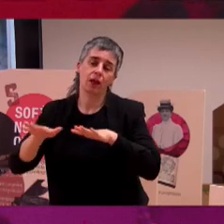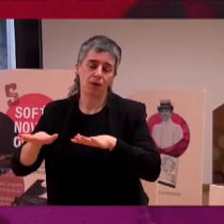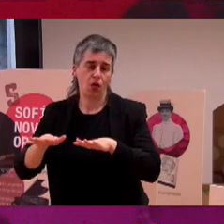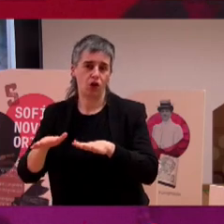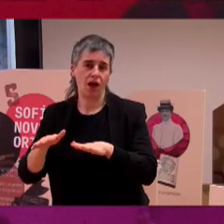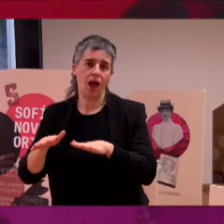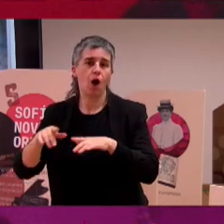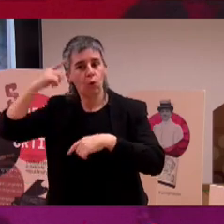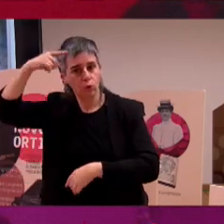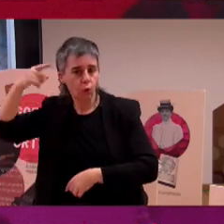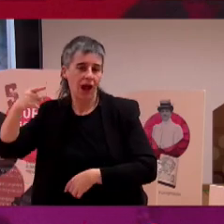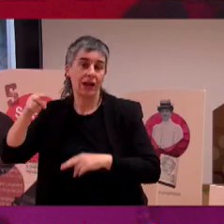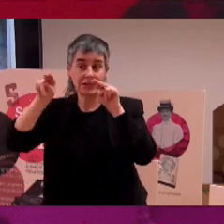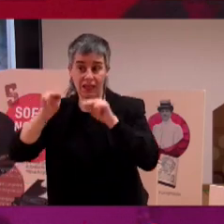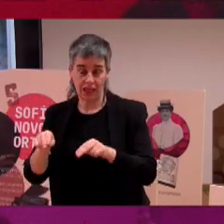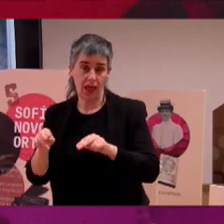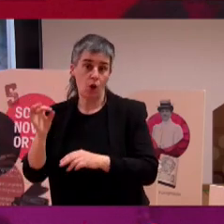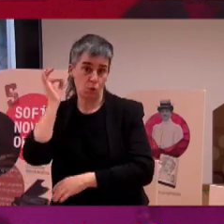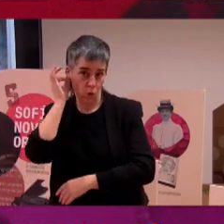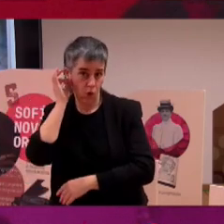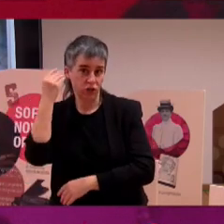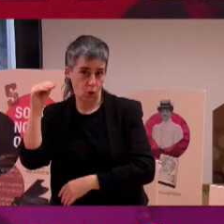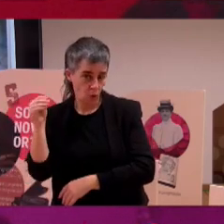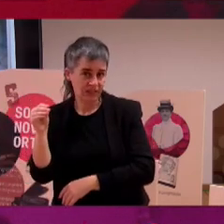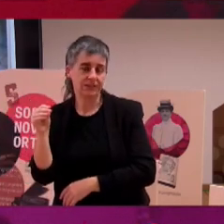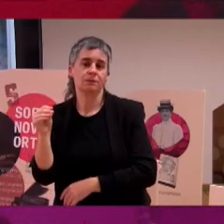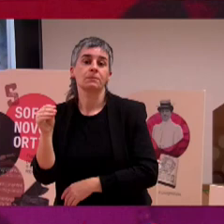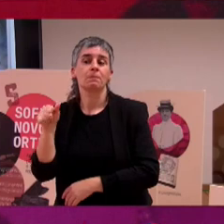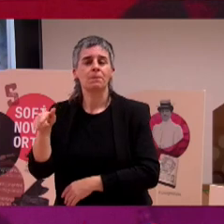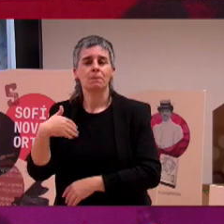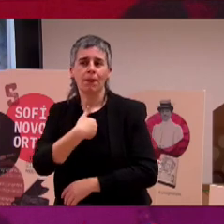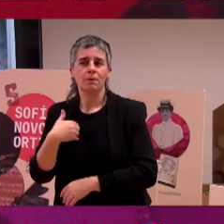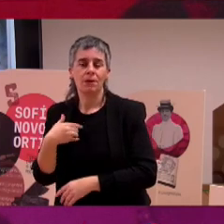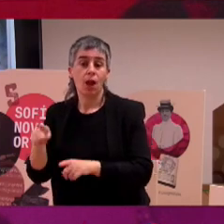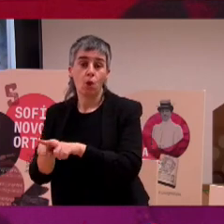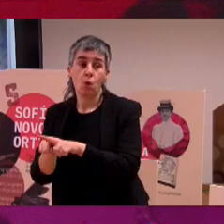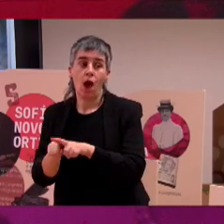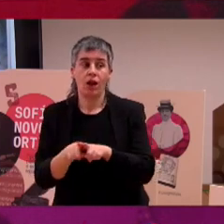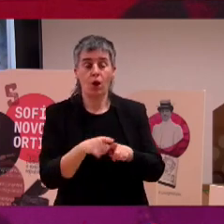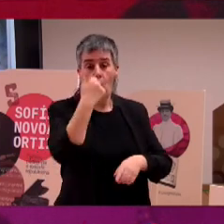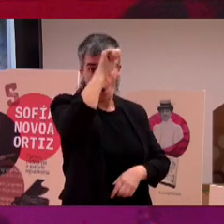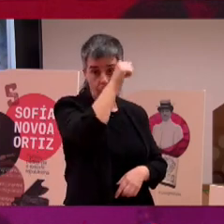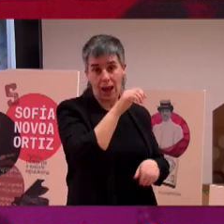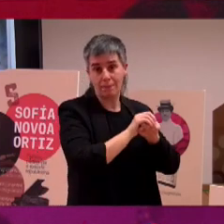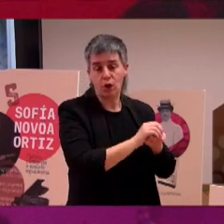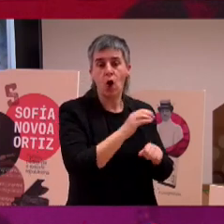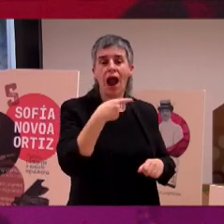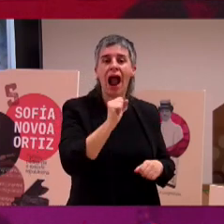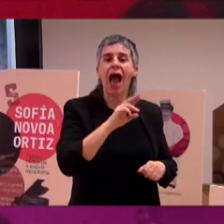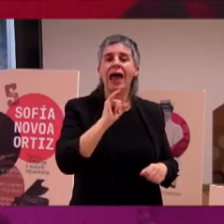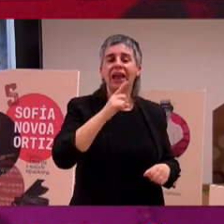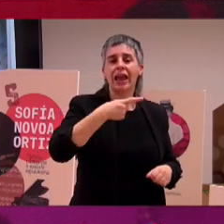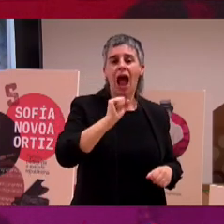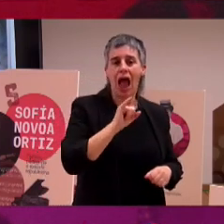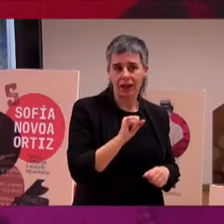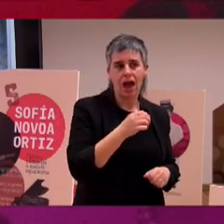os anos republicanos, nun papel similar ao que os amigo Baligai facía na residencia de estudiantes, non? En